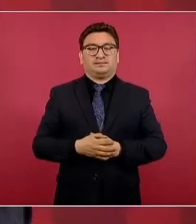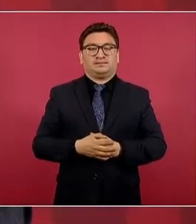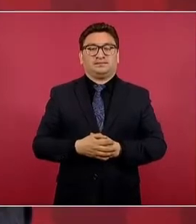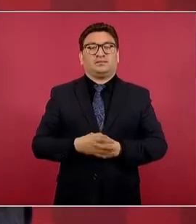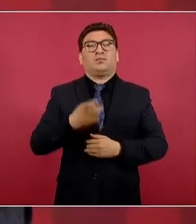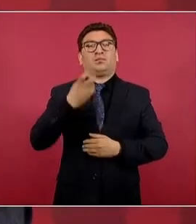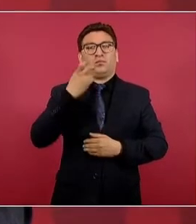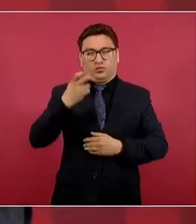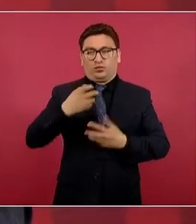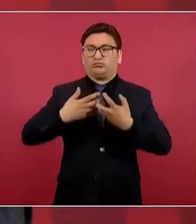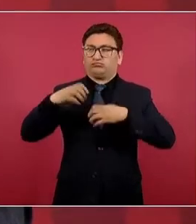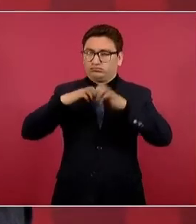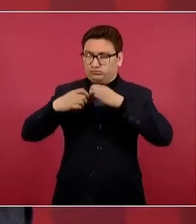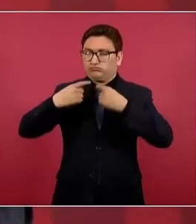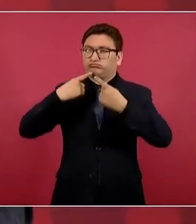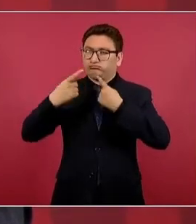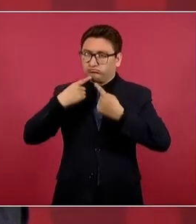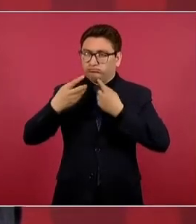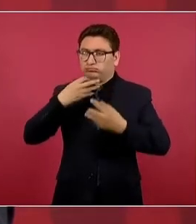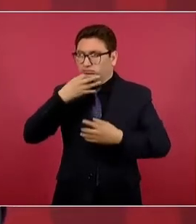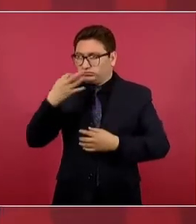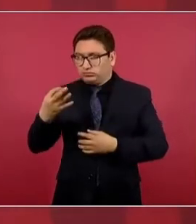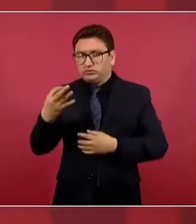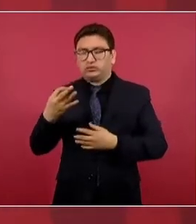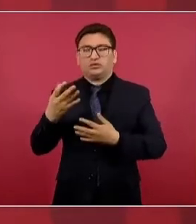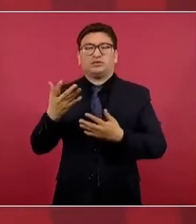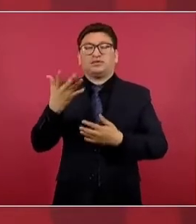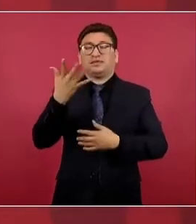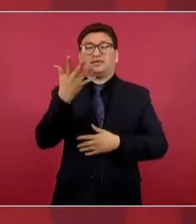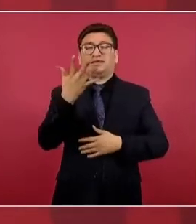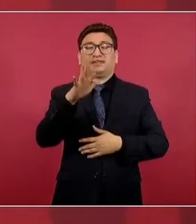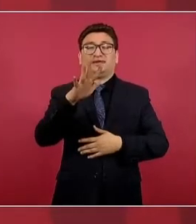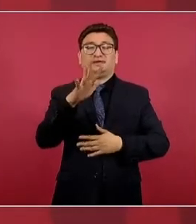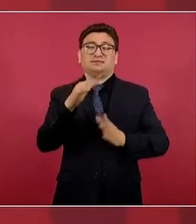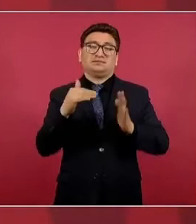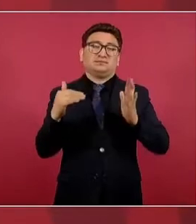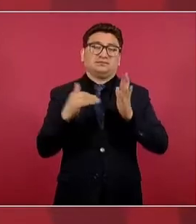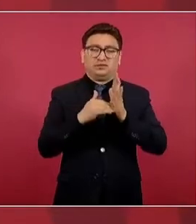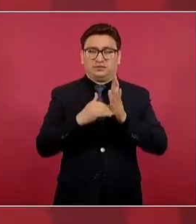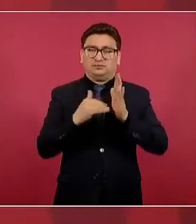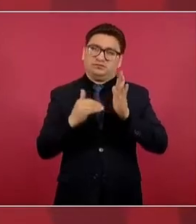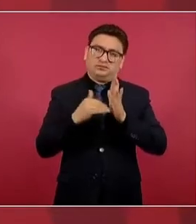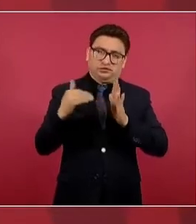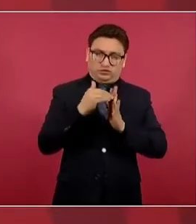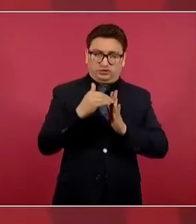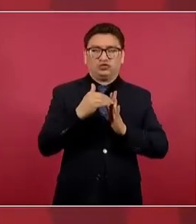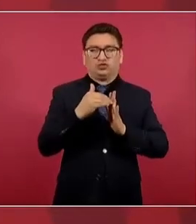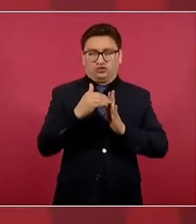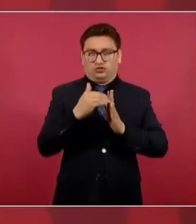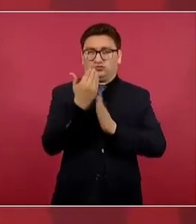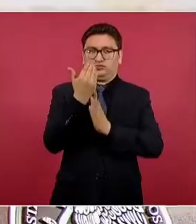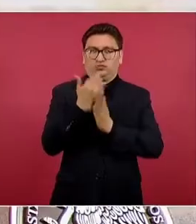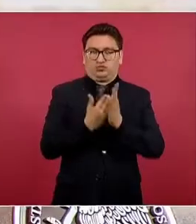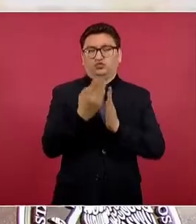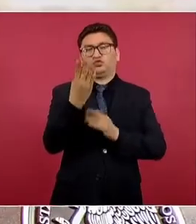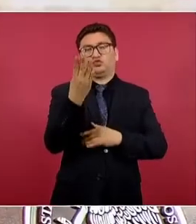Se habló con ellos y de 10,000 millones se redujo a